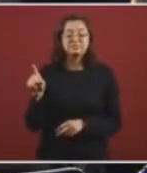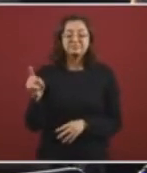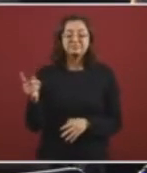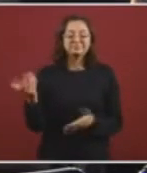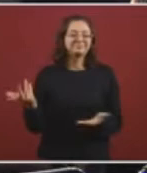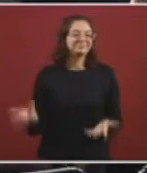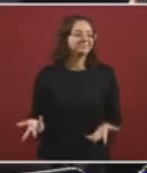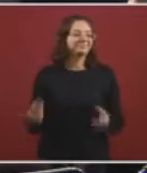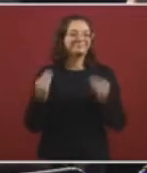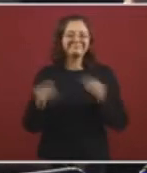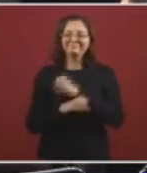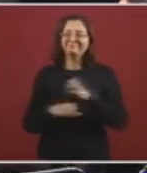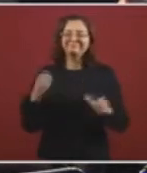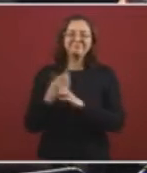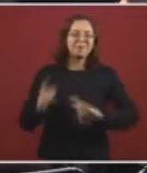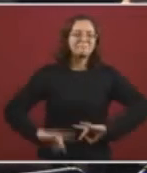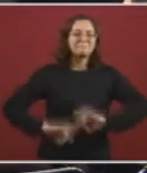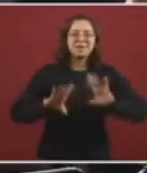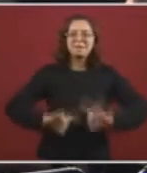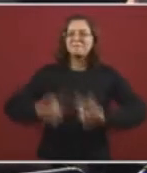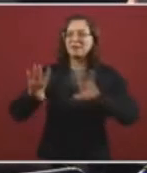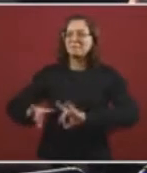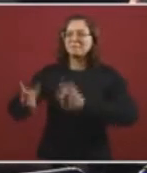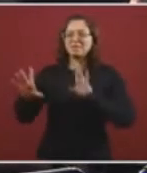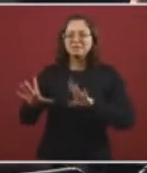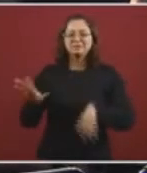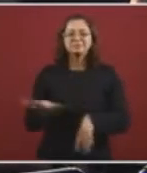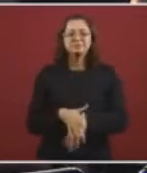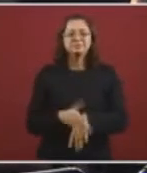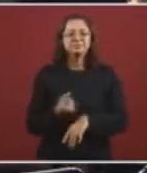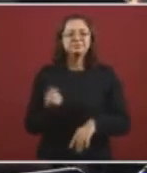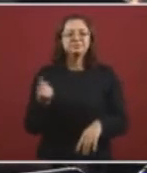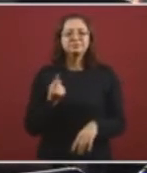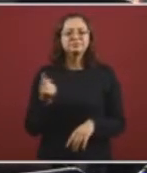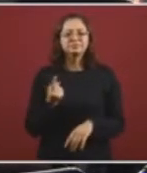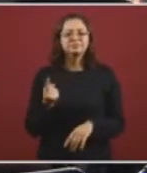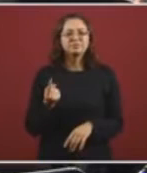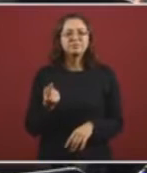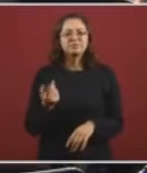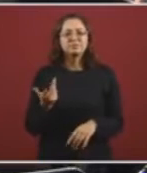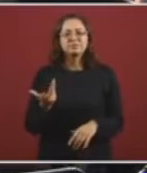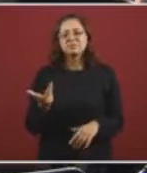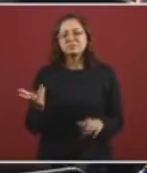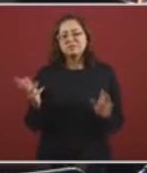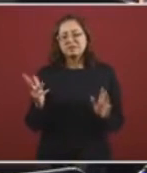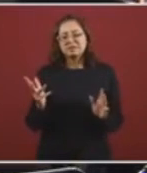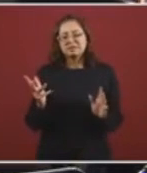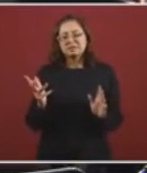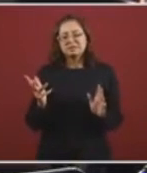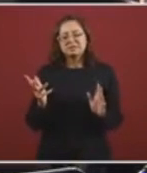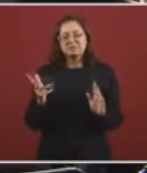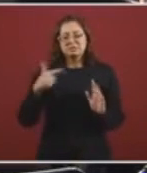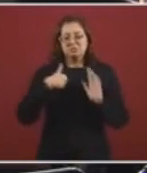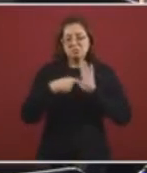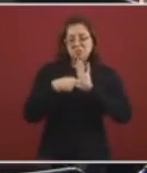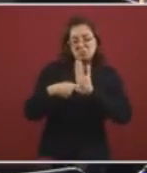sacó a flote muchas cosas. Por eso algunos se enojaron cuando dije que se haya mostrado